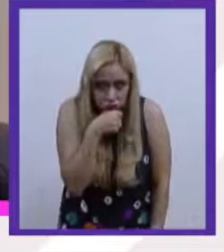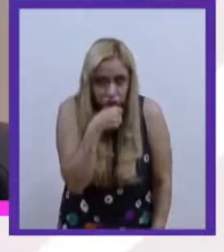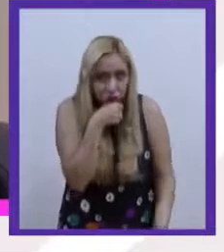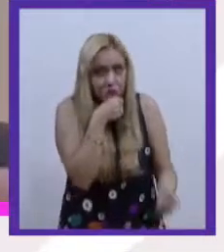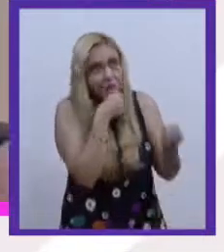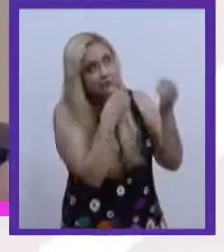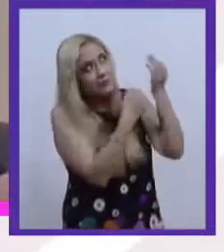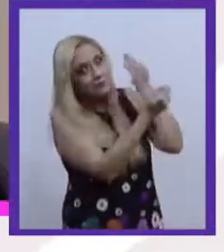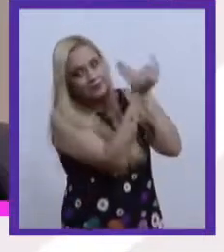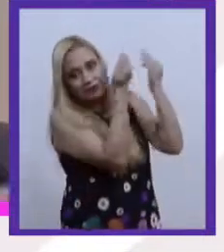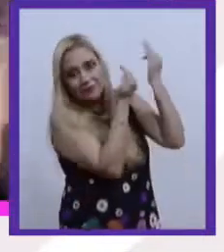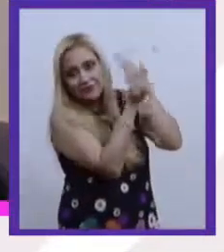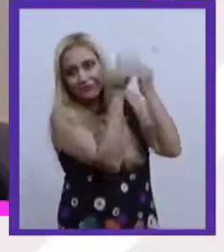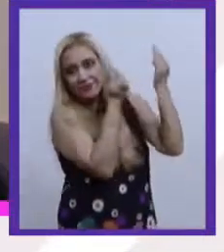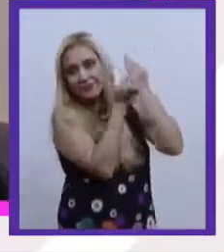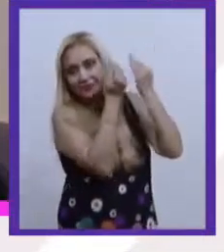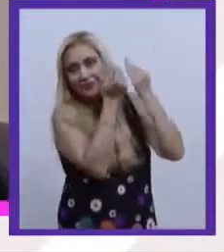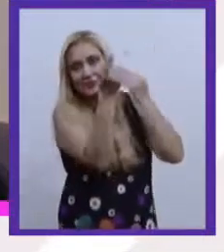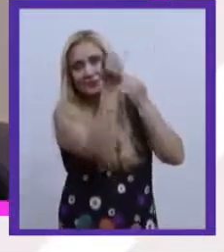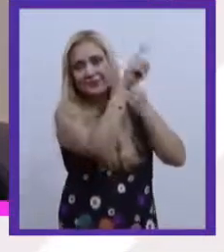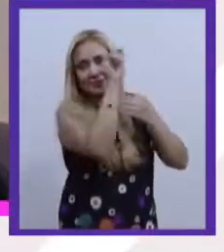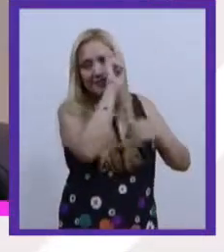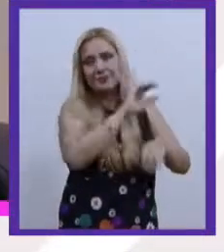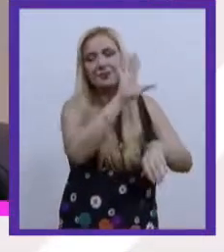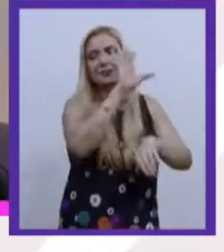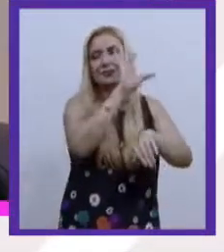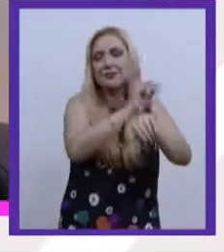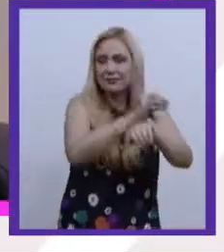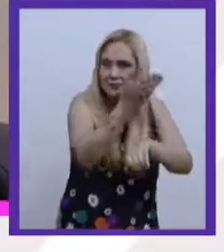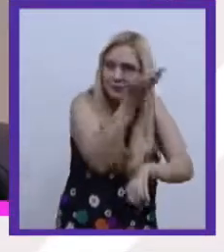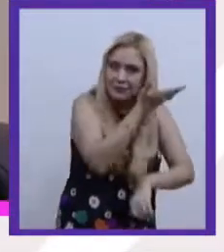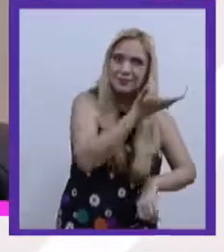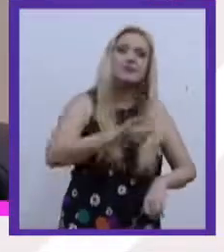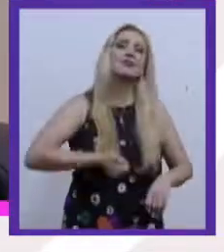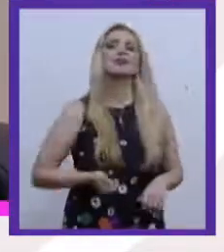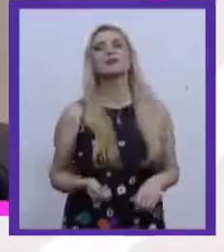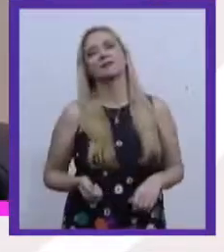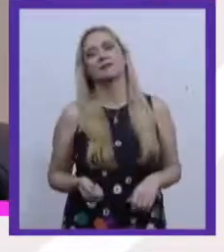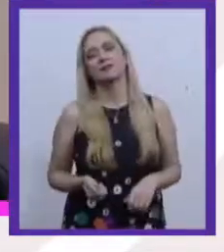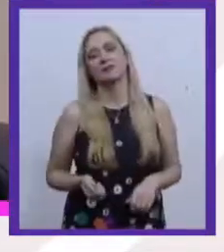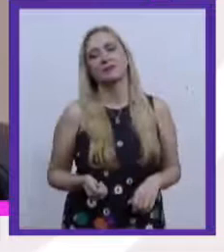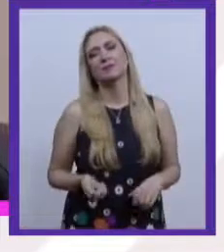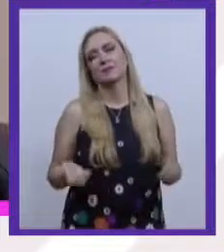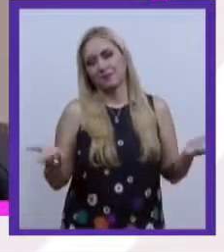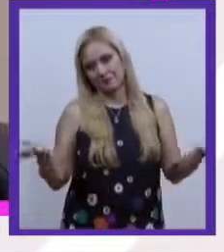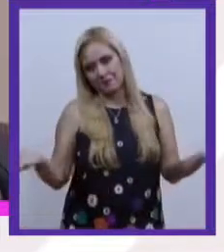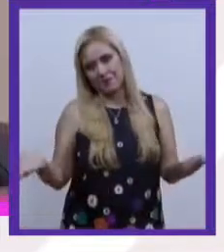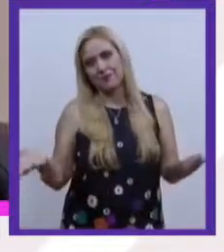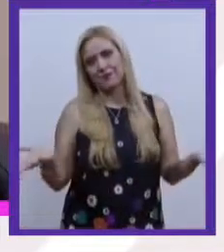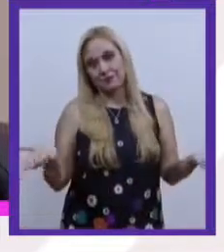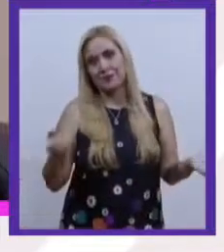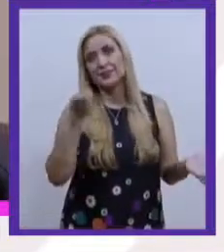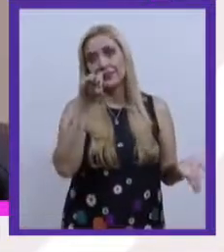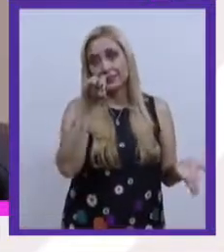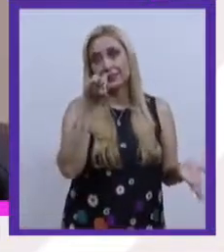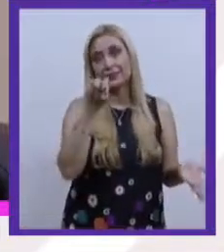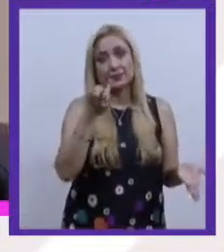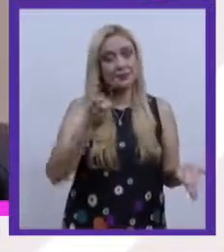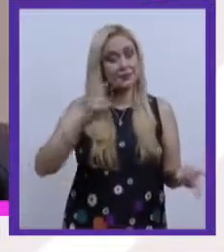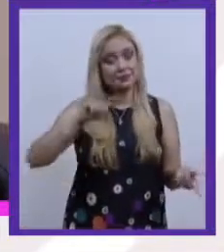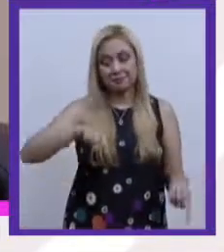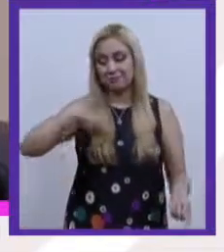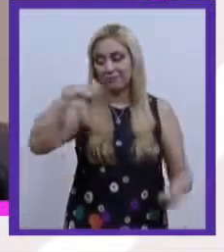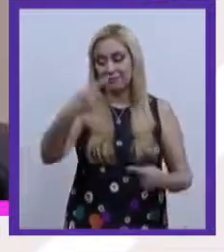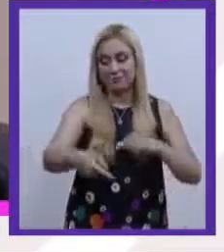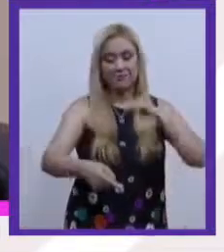mayor, esos hijos, hijas o hijas se sientan también pues como responsables de tu cuidado cuando tú llegas. Entonces, también como sociedad